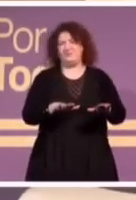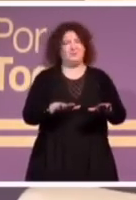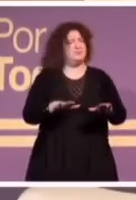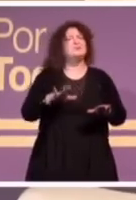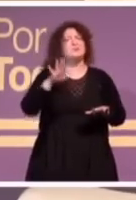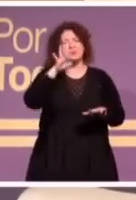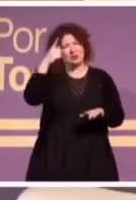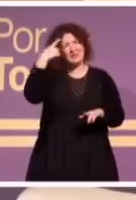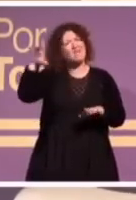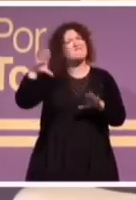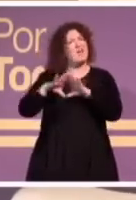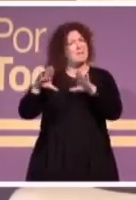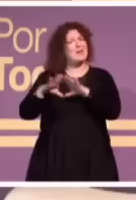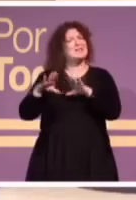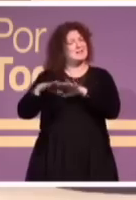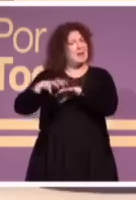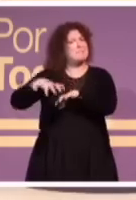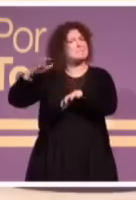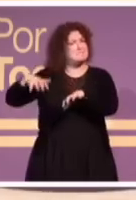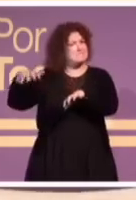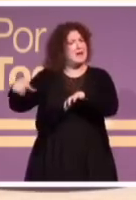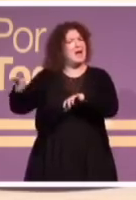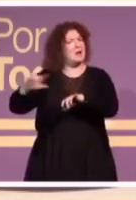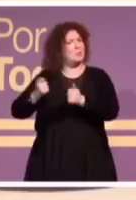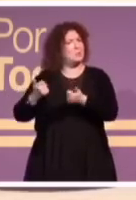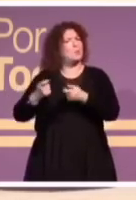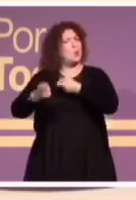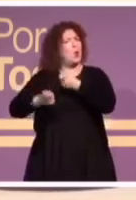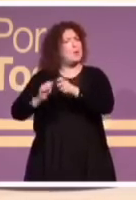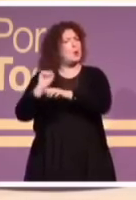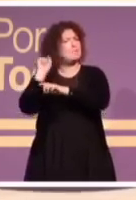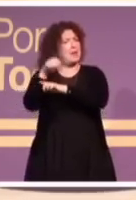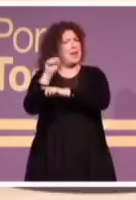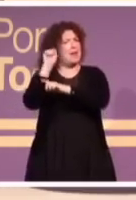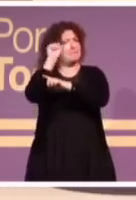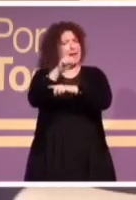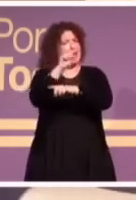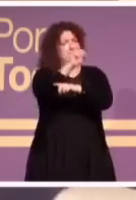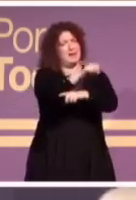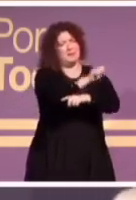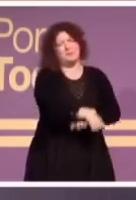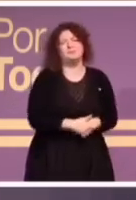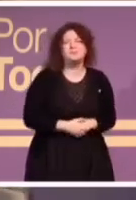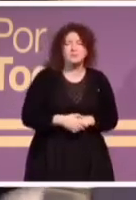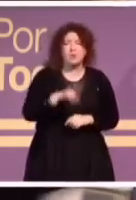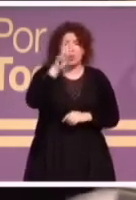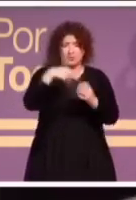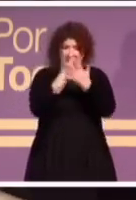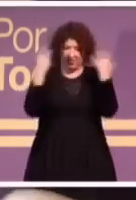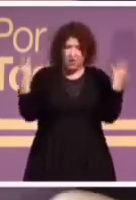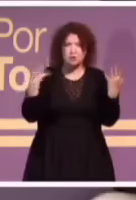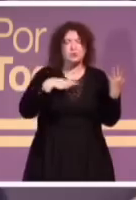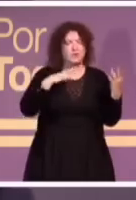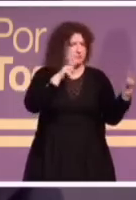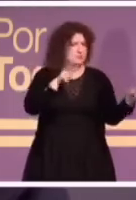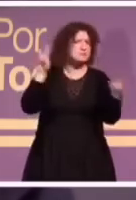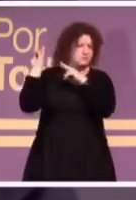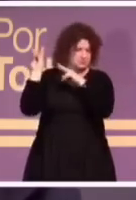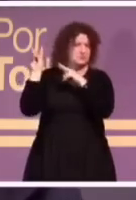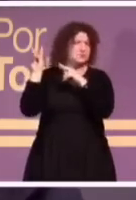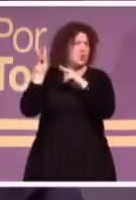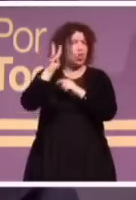feministas somos más y vamos ganando. En 2018, quiero que echéis la vista atrás solo